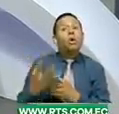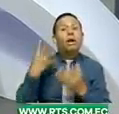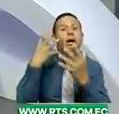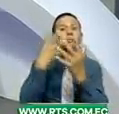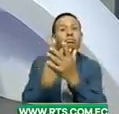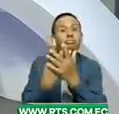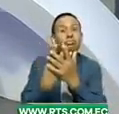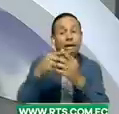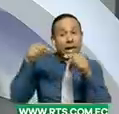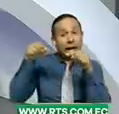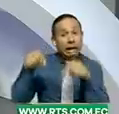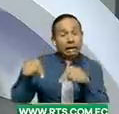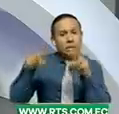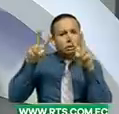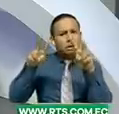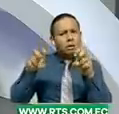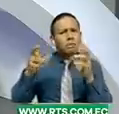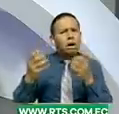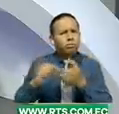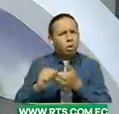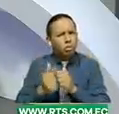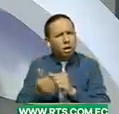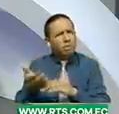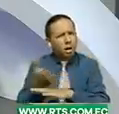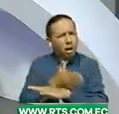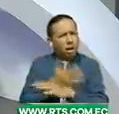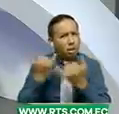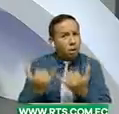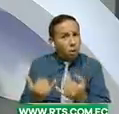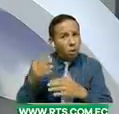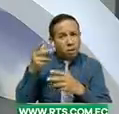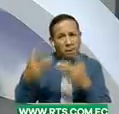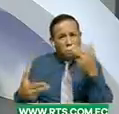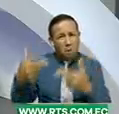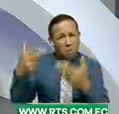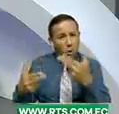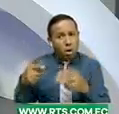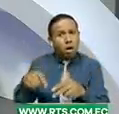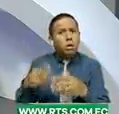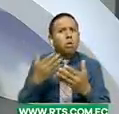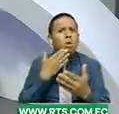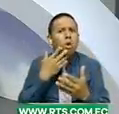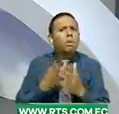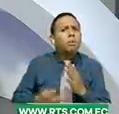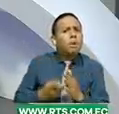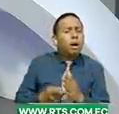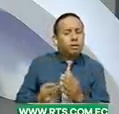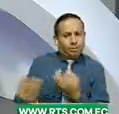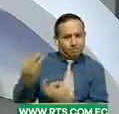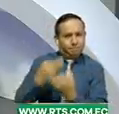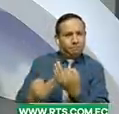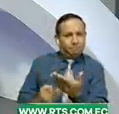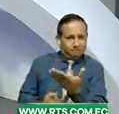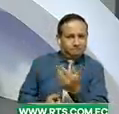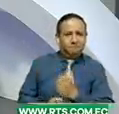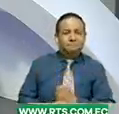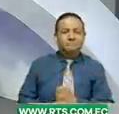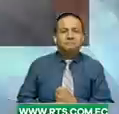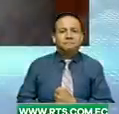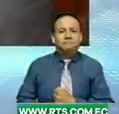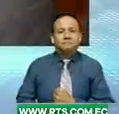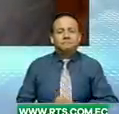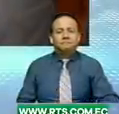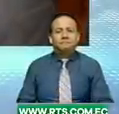si existe alguna novedad a propósito de la balacera que se registró hoy. Charlie, buenas noches. Adelante.